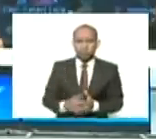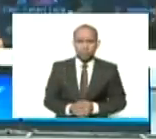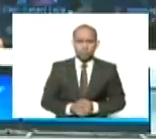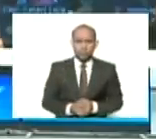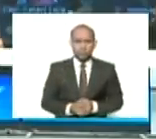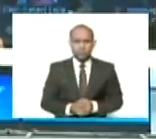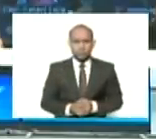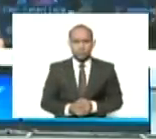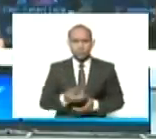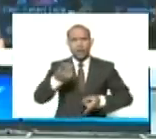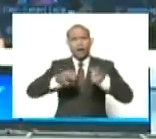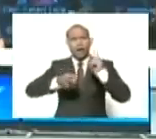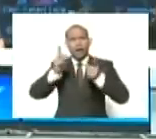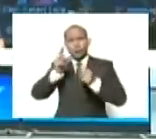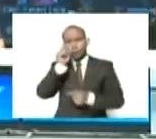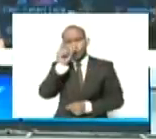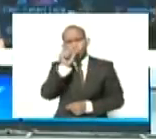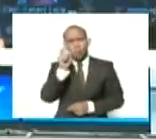Veo algunos tuiteros